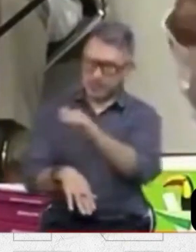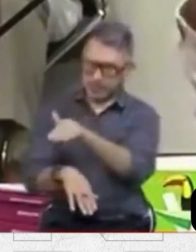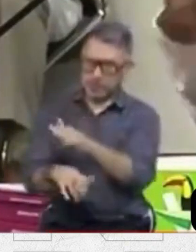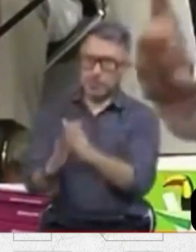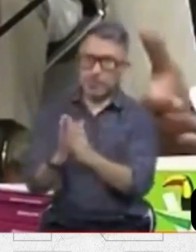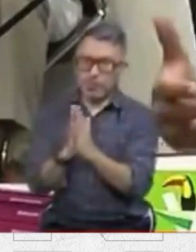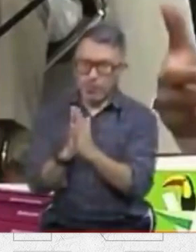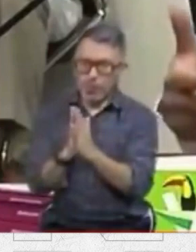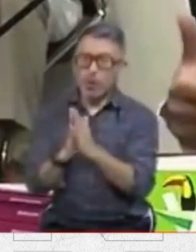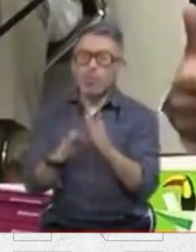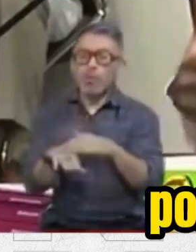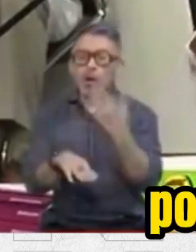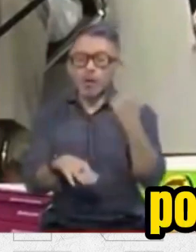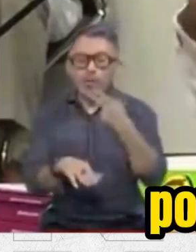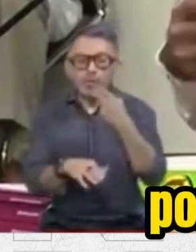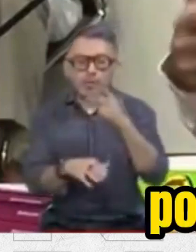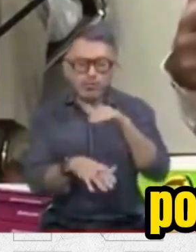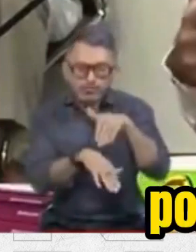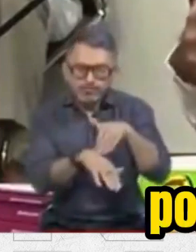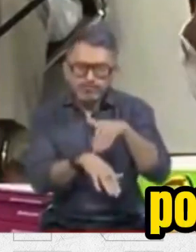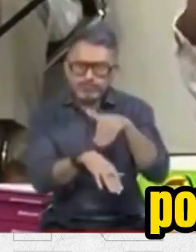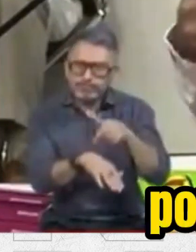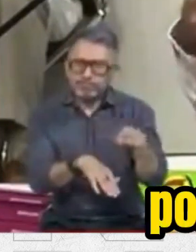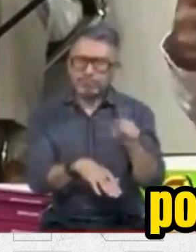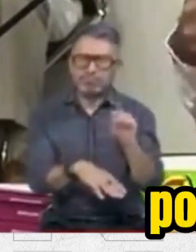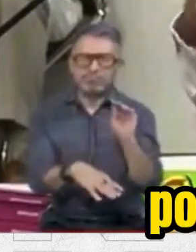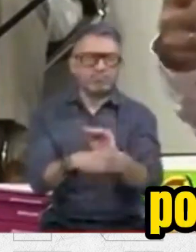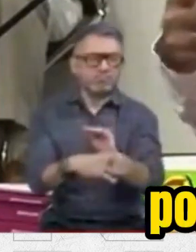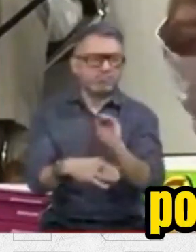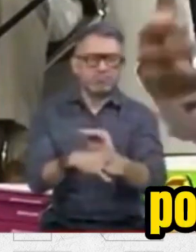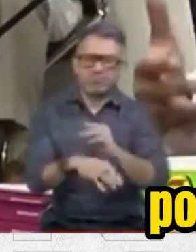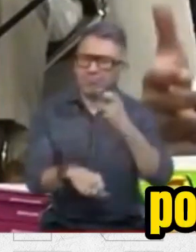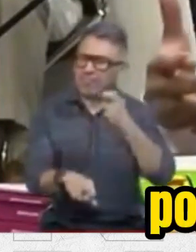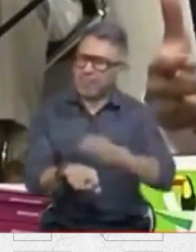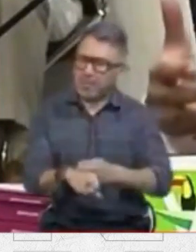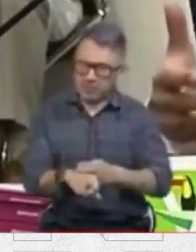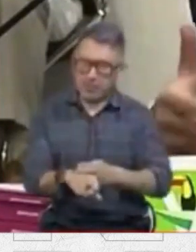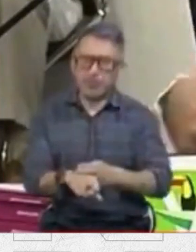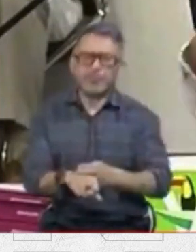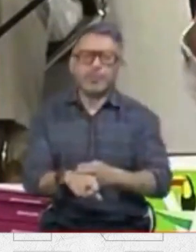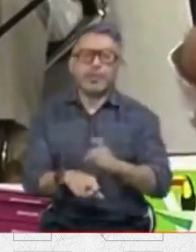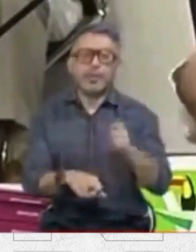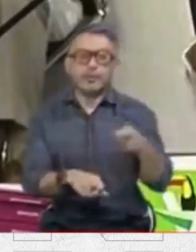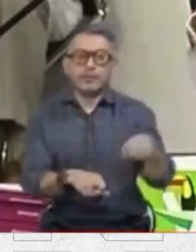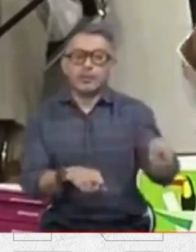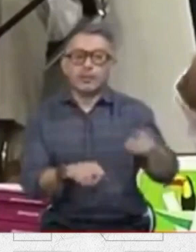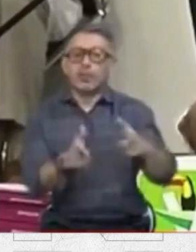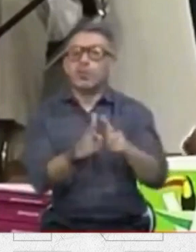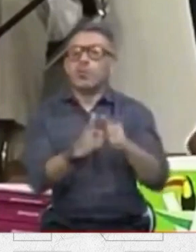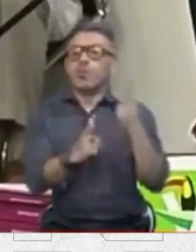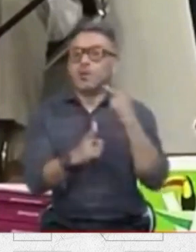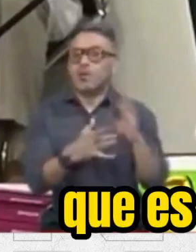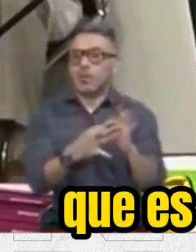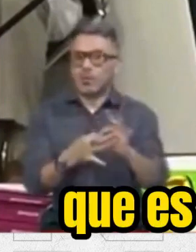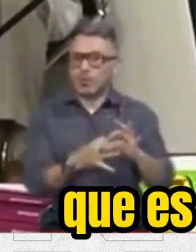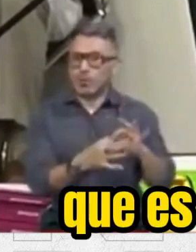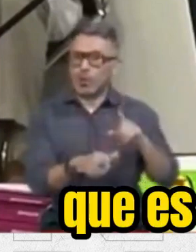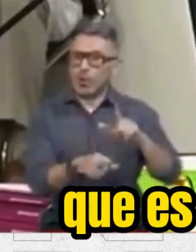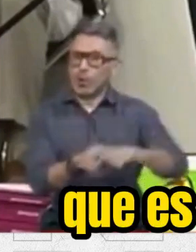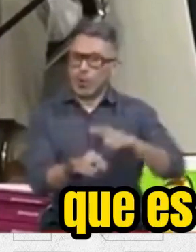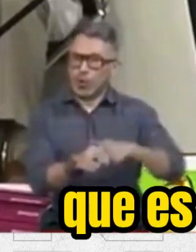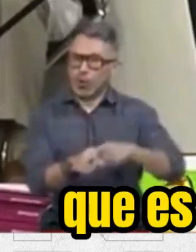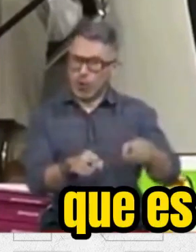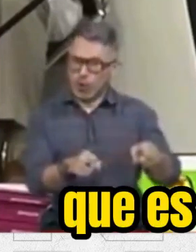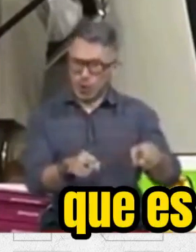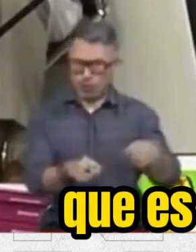una necedad por parte de la coalición de oposición de dejar de utilizar un color que es el